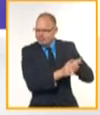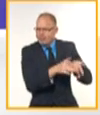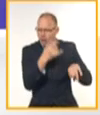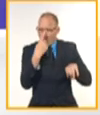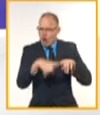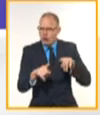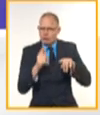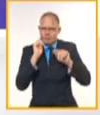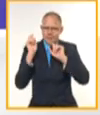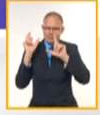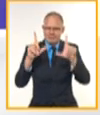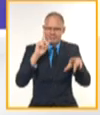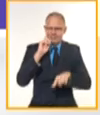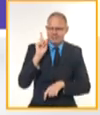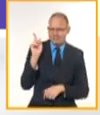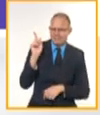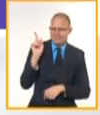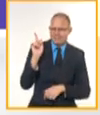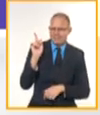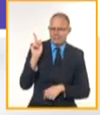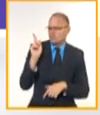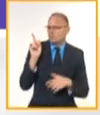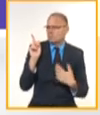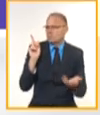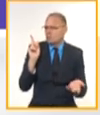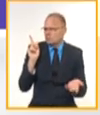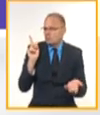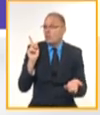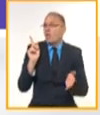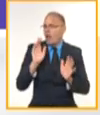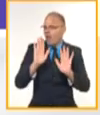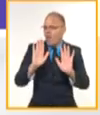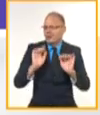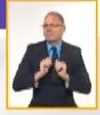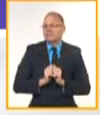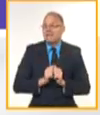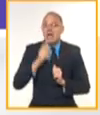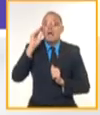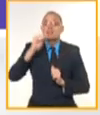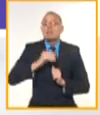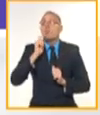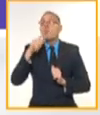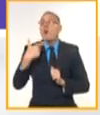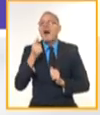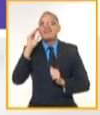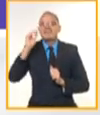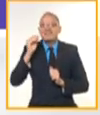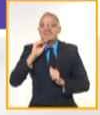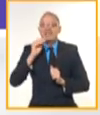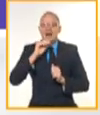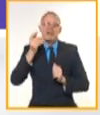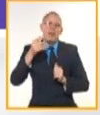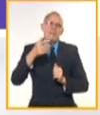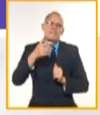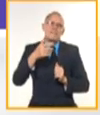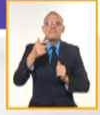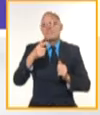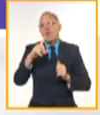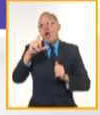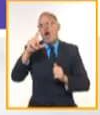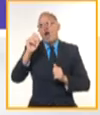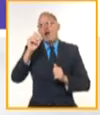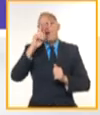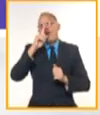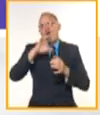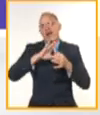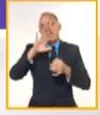gráfica. Muy importante esto. El Congreso, donde los republicanos tienen mayoría en las 2 cámaras, en el Senado y en la